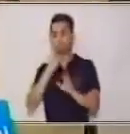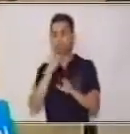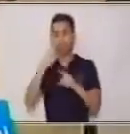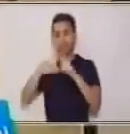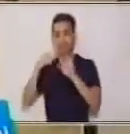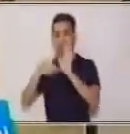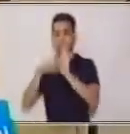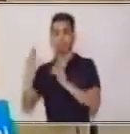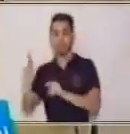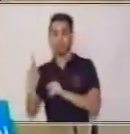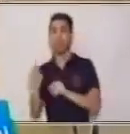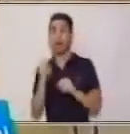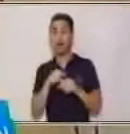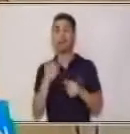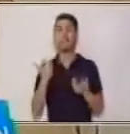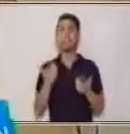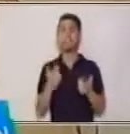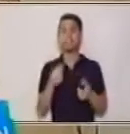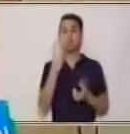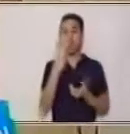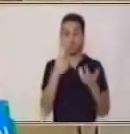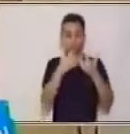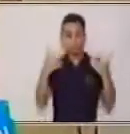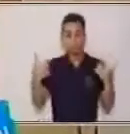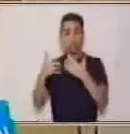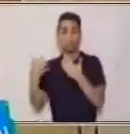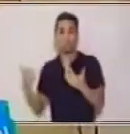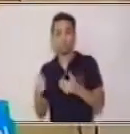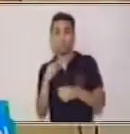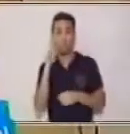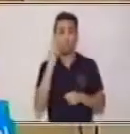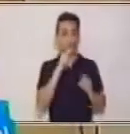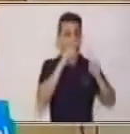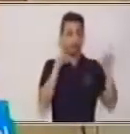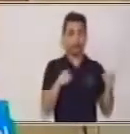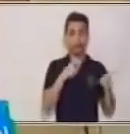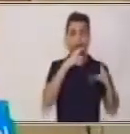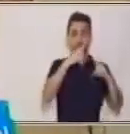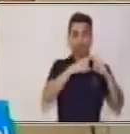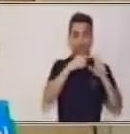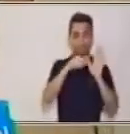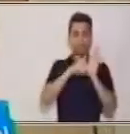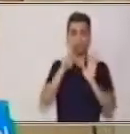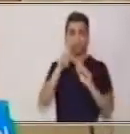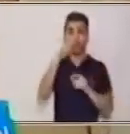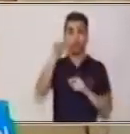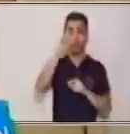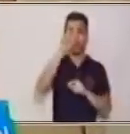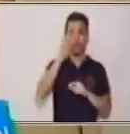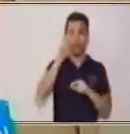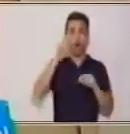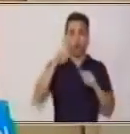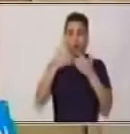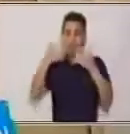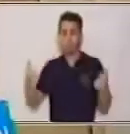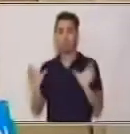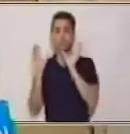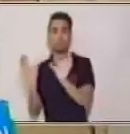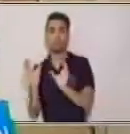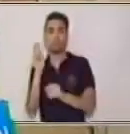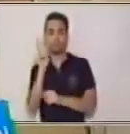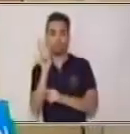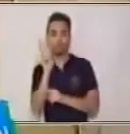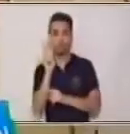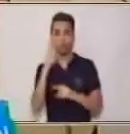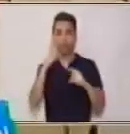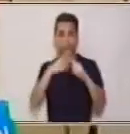Este factor lo estamos descomponiendo en dos factores y eso ahora nos va a permitir comprender el uso de la